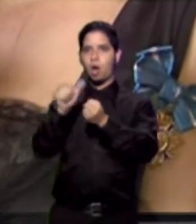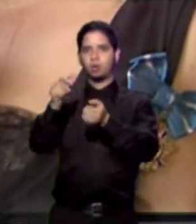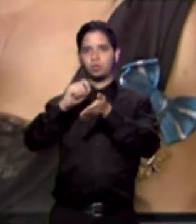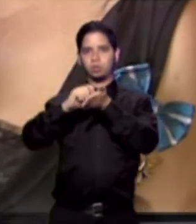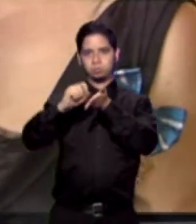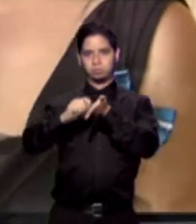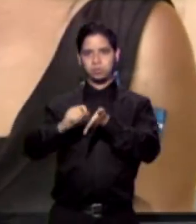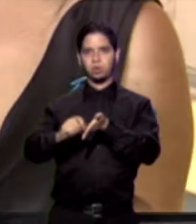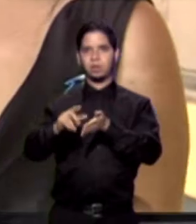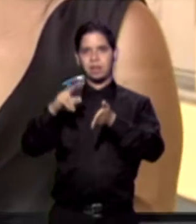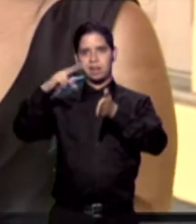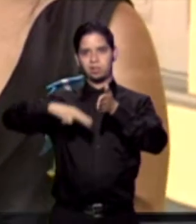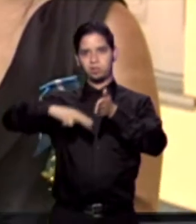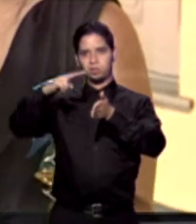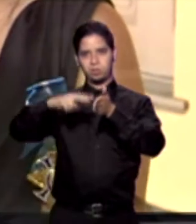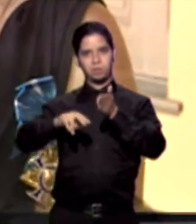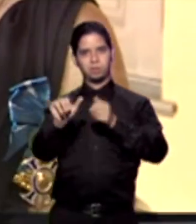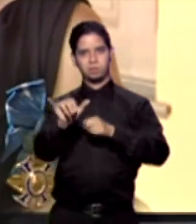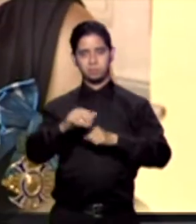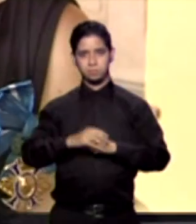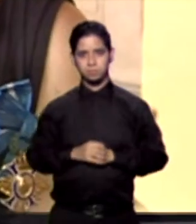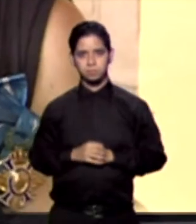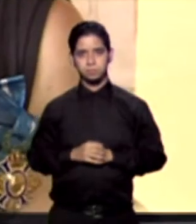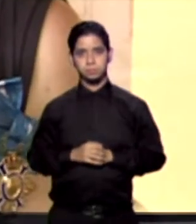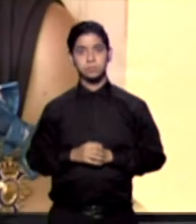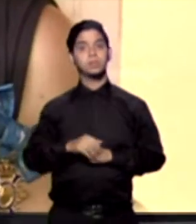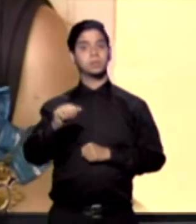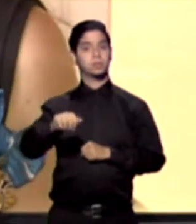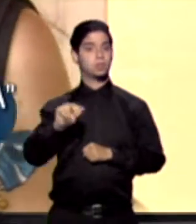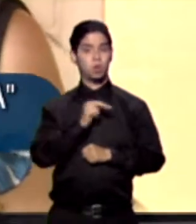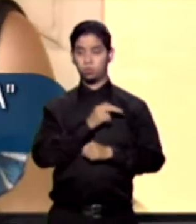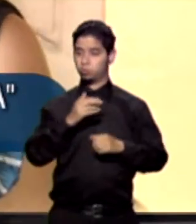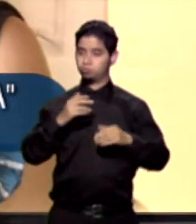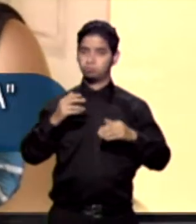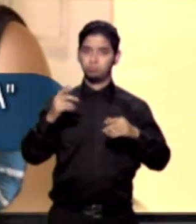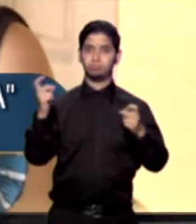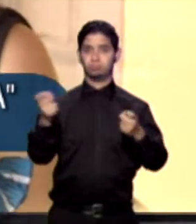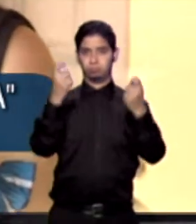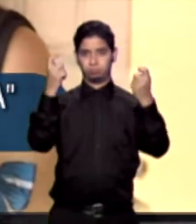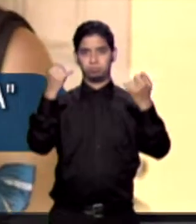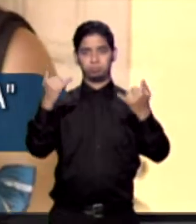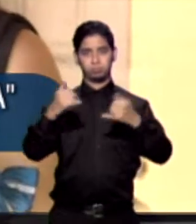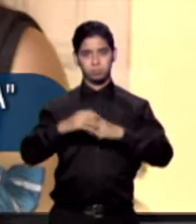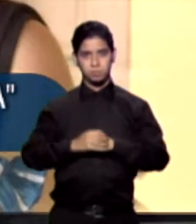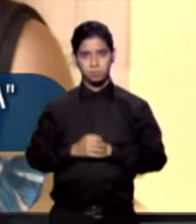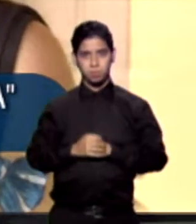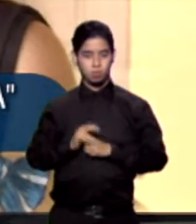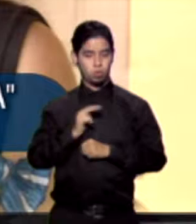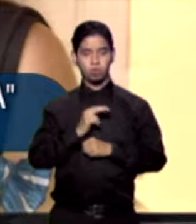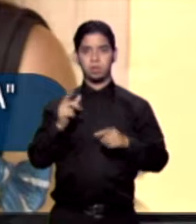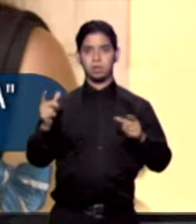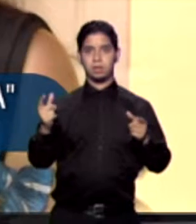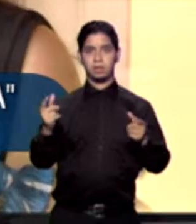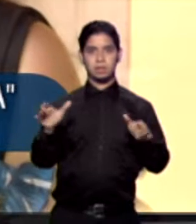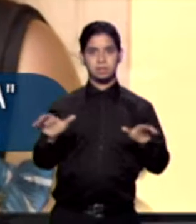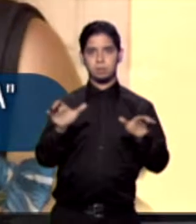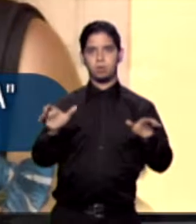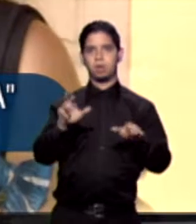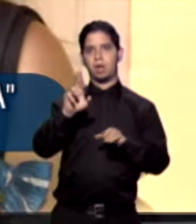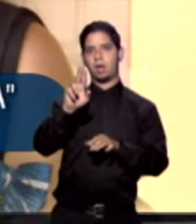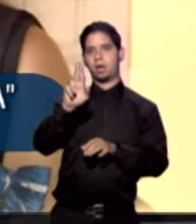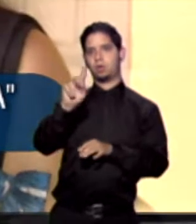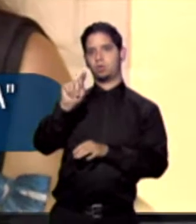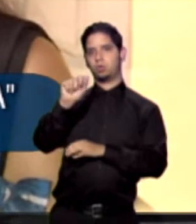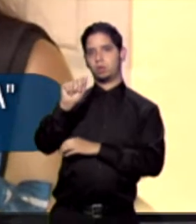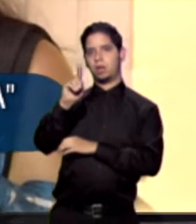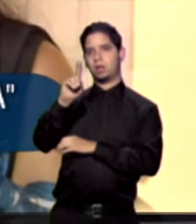Nosotros hicimos, precisamente que estamos celebrando en este congreso a Cervantes, nosotros hicimos la Ruta del Quijote en el 2005, donde estuvo con